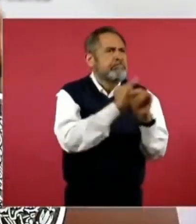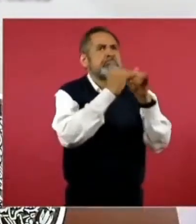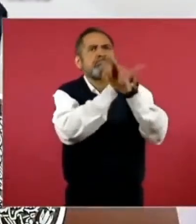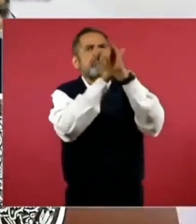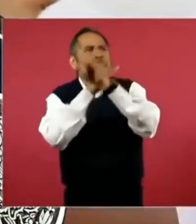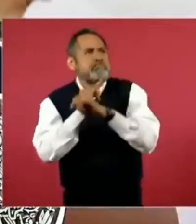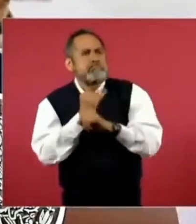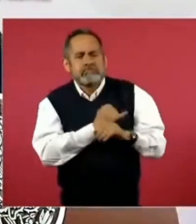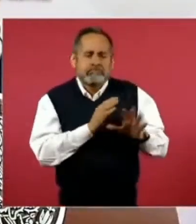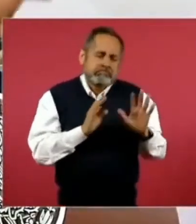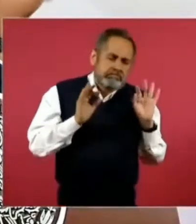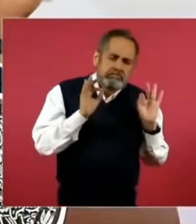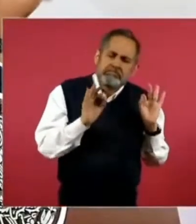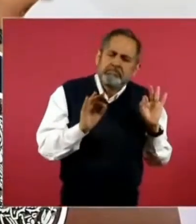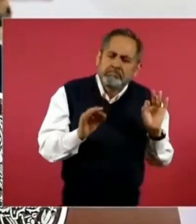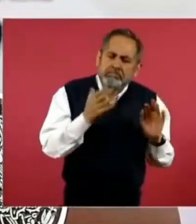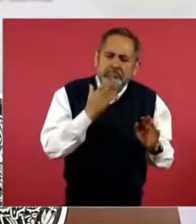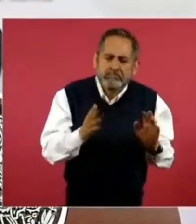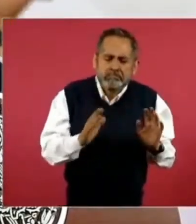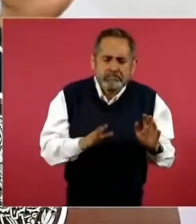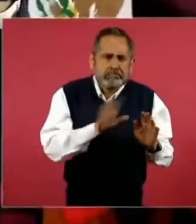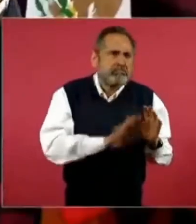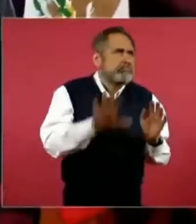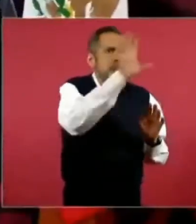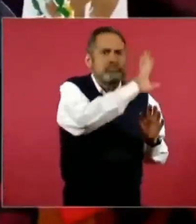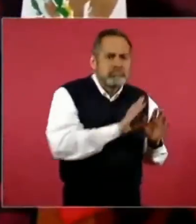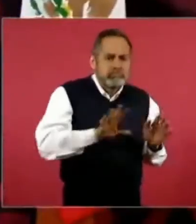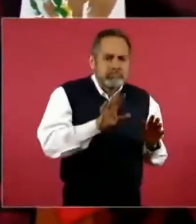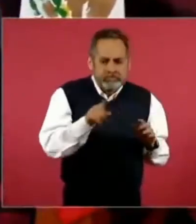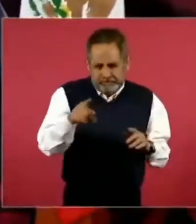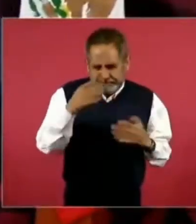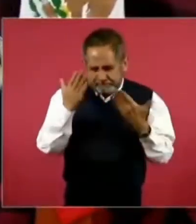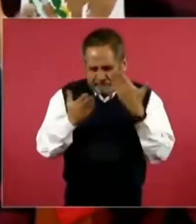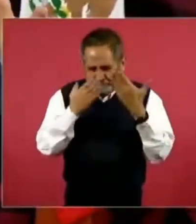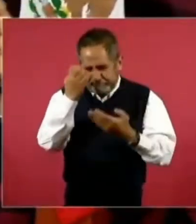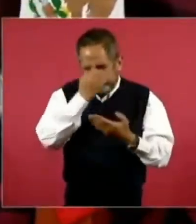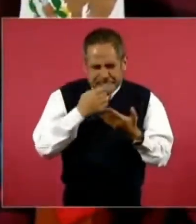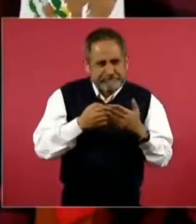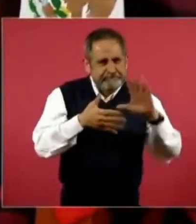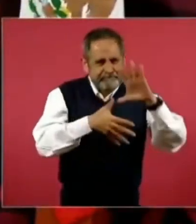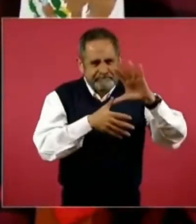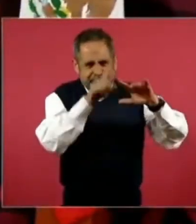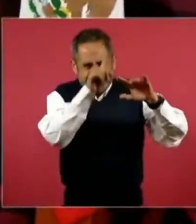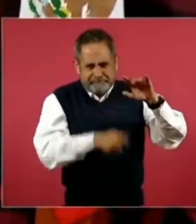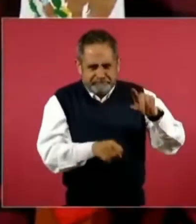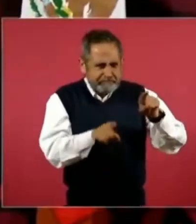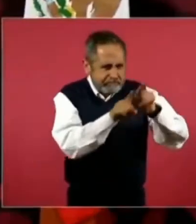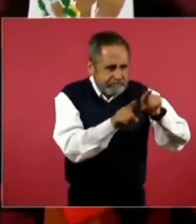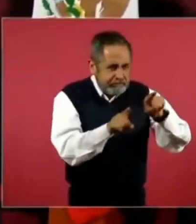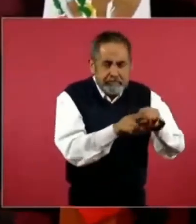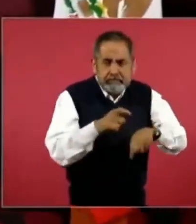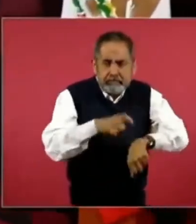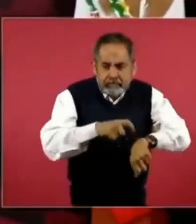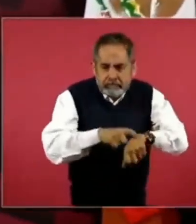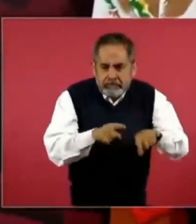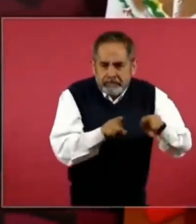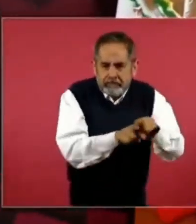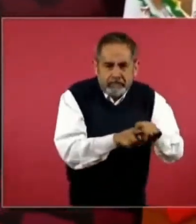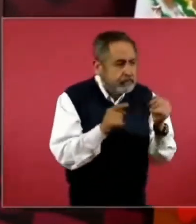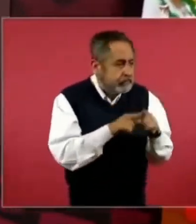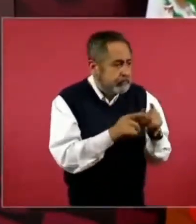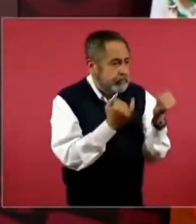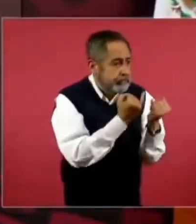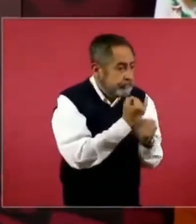Toda América. Si ustedes revisan, casi al mismo tiempo obtienen la